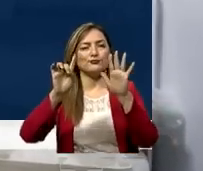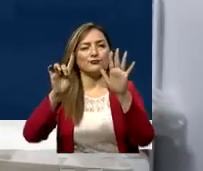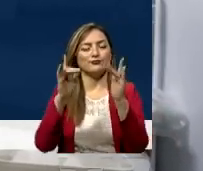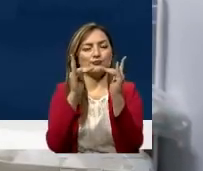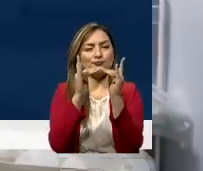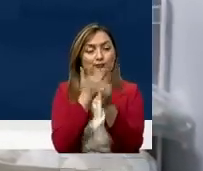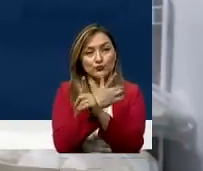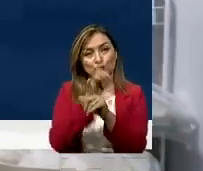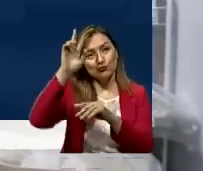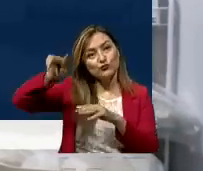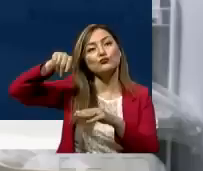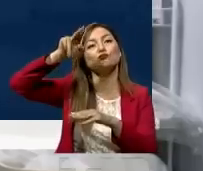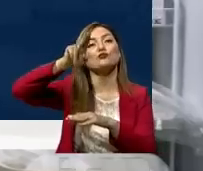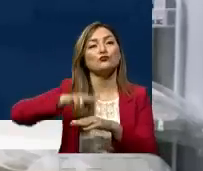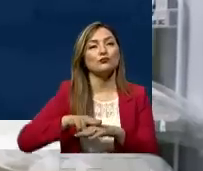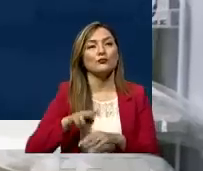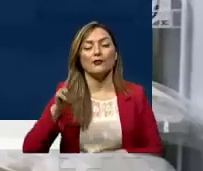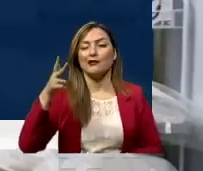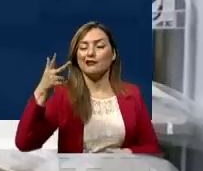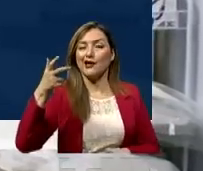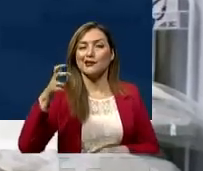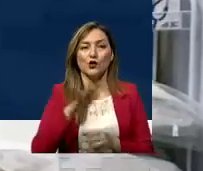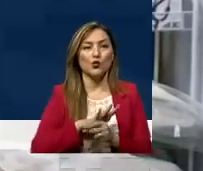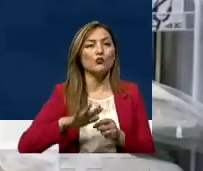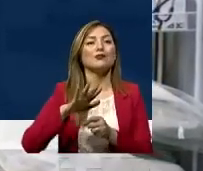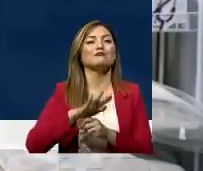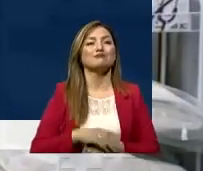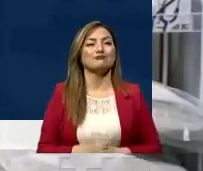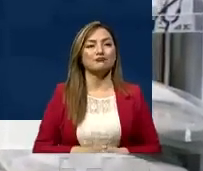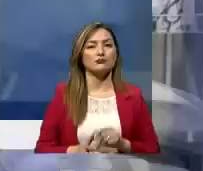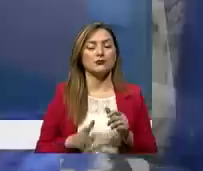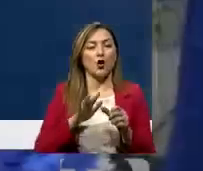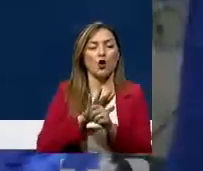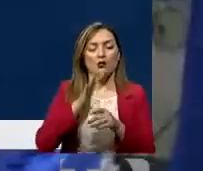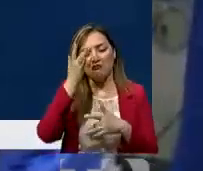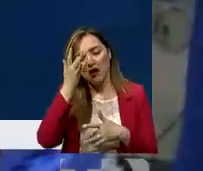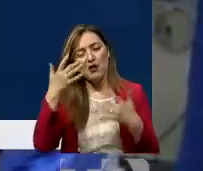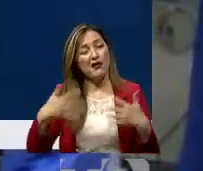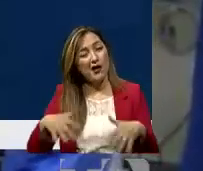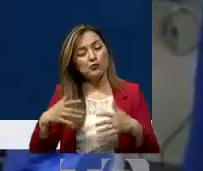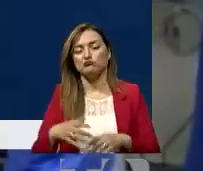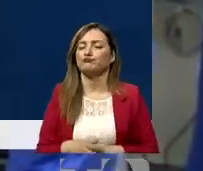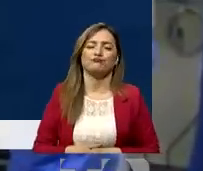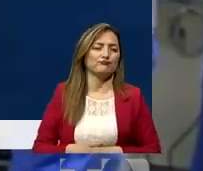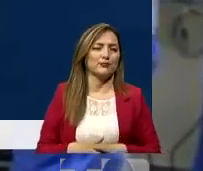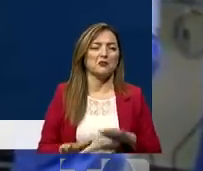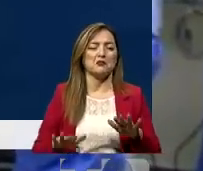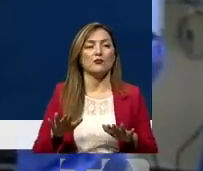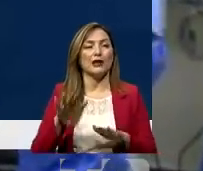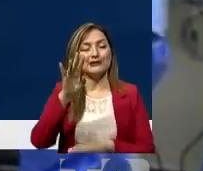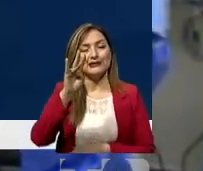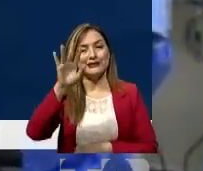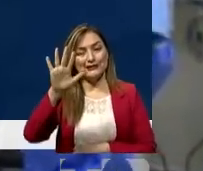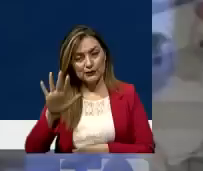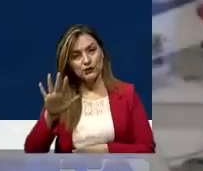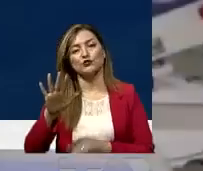hospitalización disponibles a nivel nacional, solo 13 están ocupadas. No hay pacientes COVID en cuidados intermedios y de las 75 camas